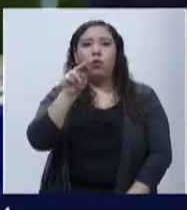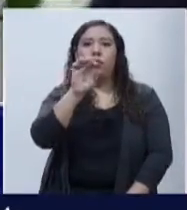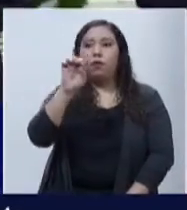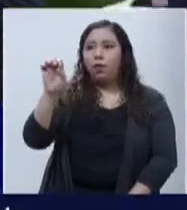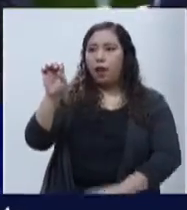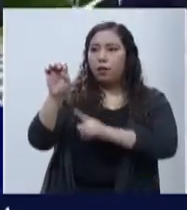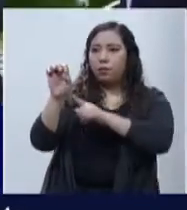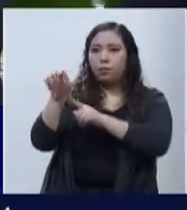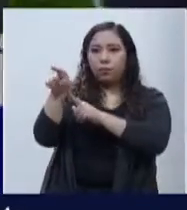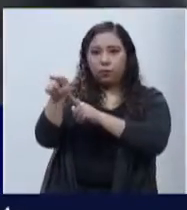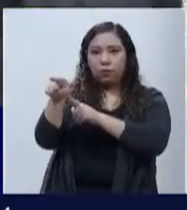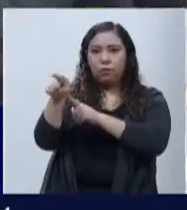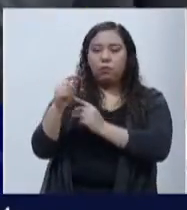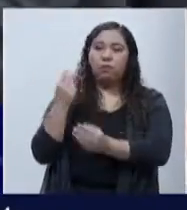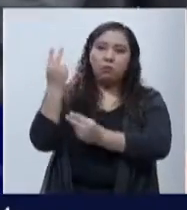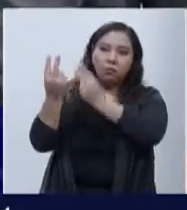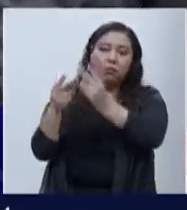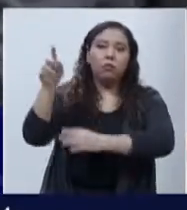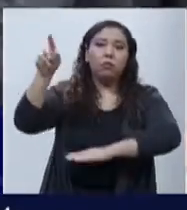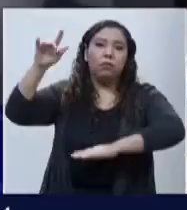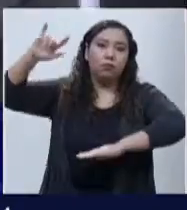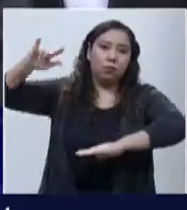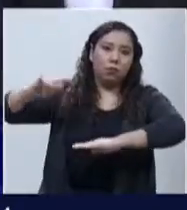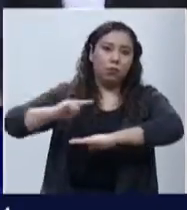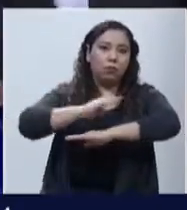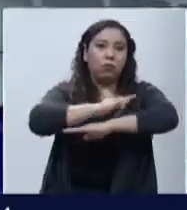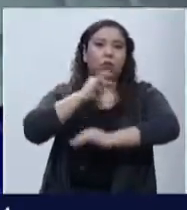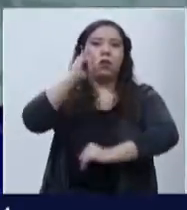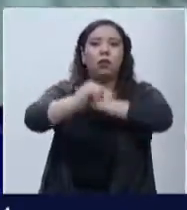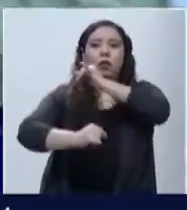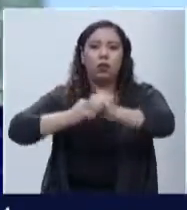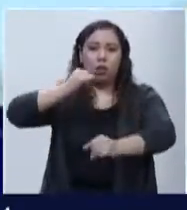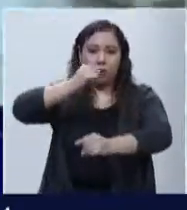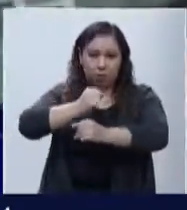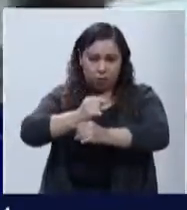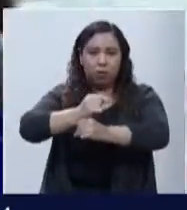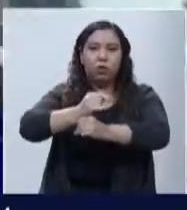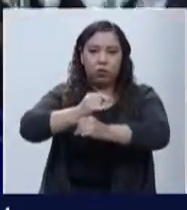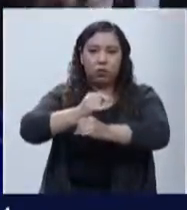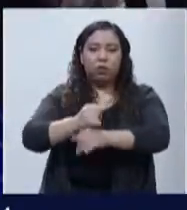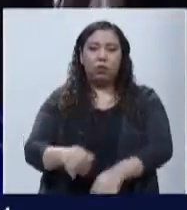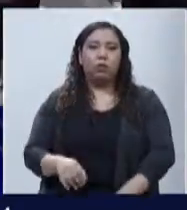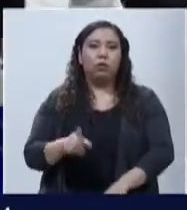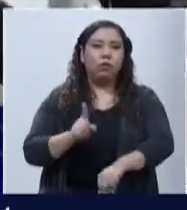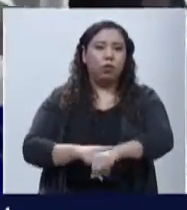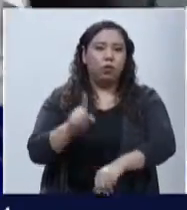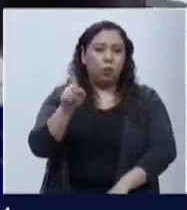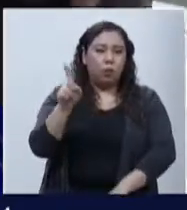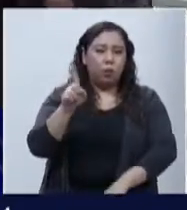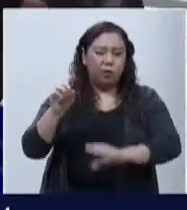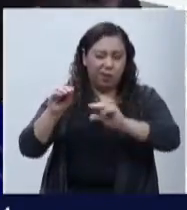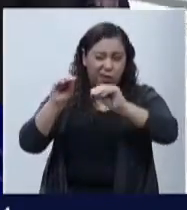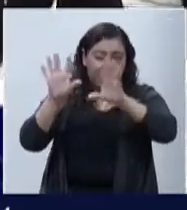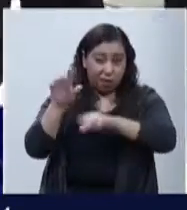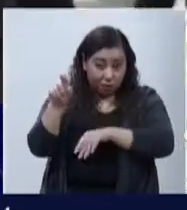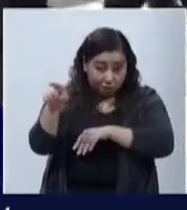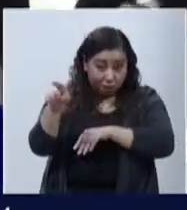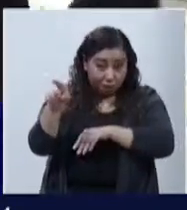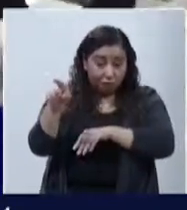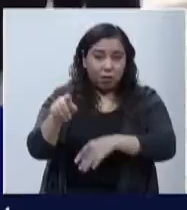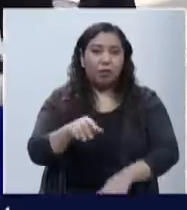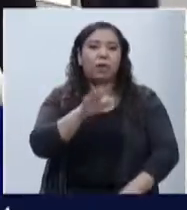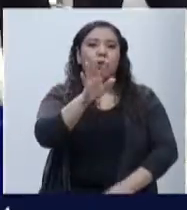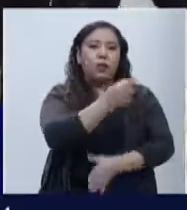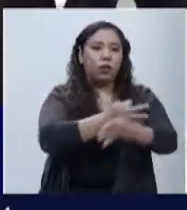de múnich franz josef strauss pasada la una de la mañana hora de alemania 5 de la tarde de honduras